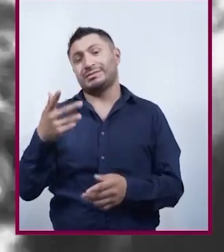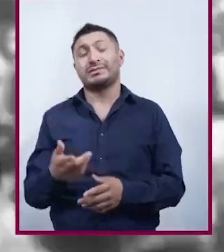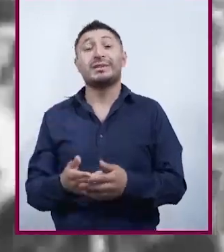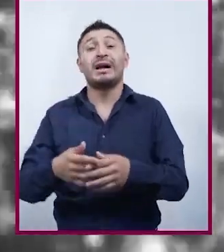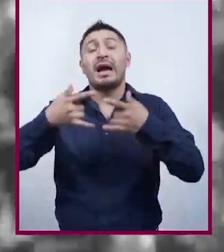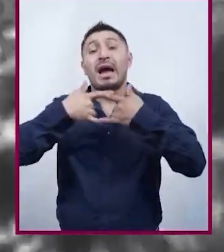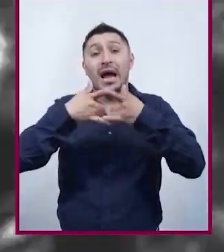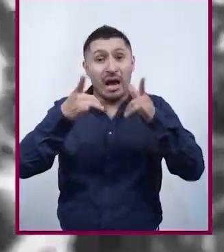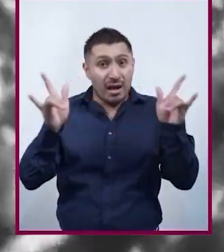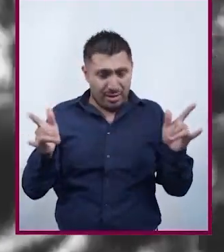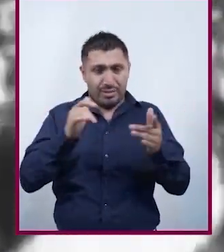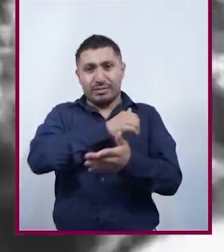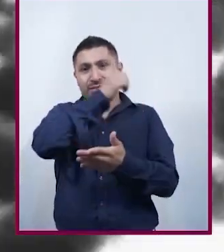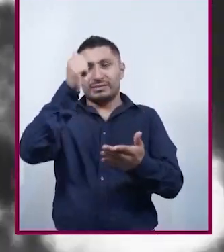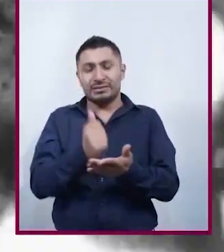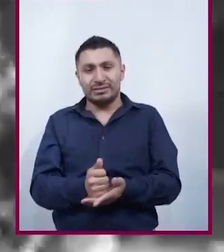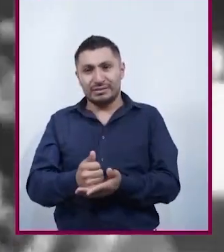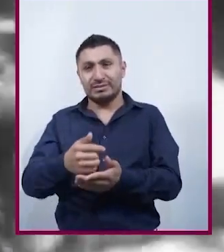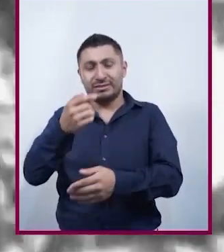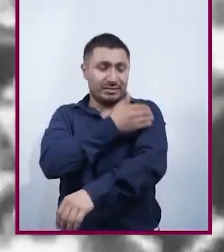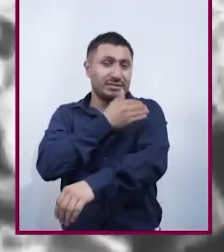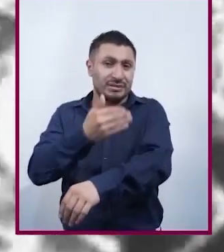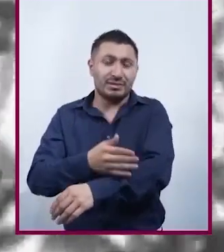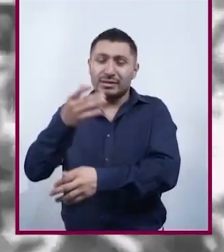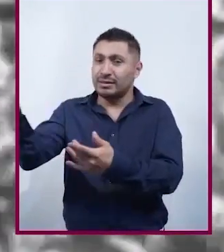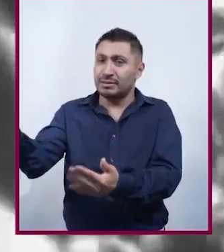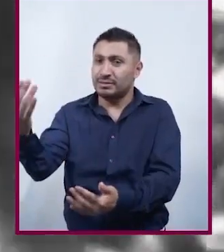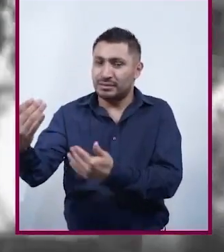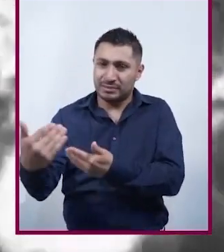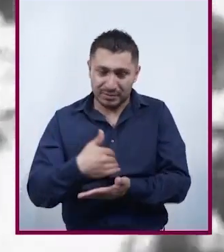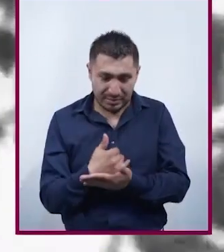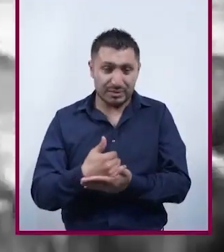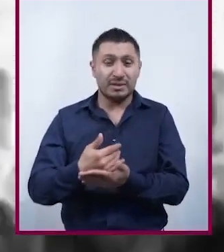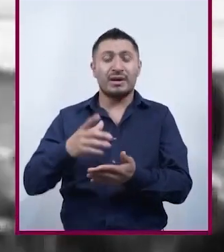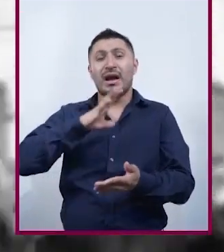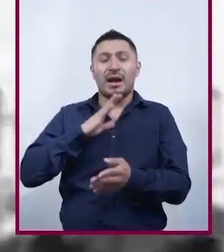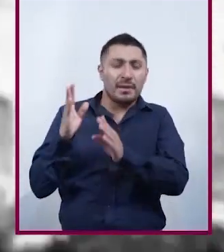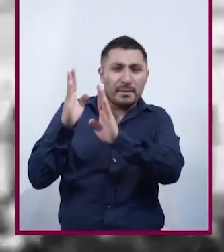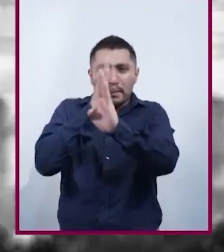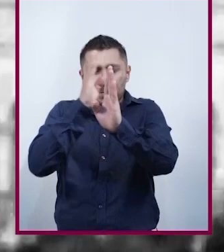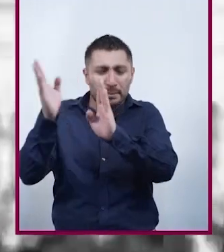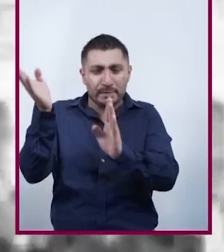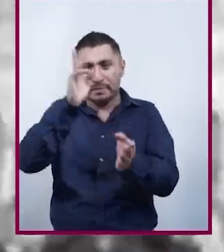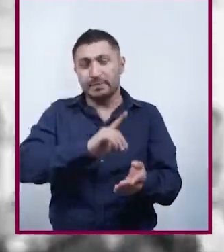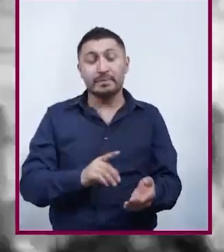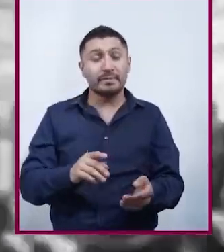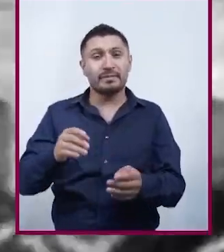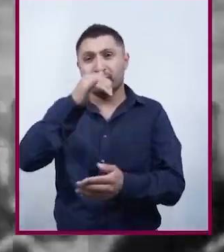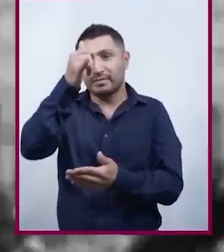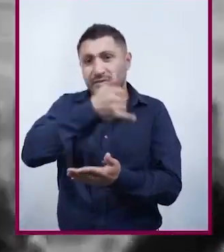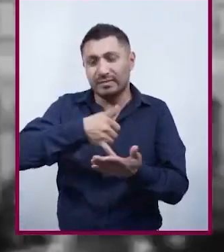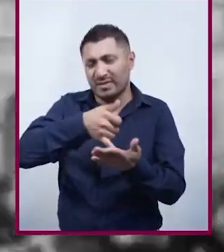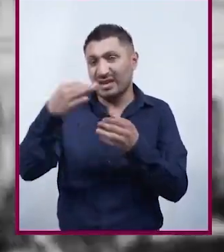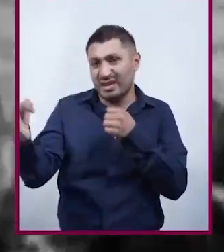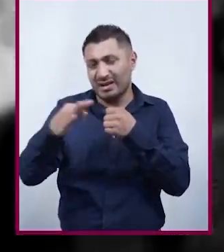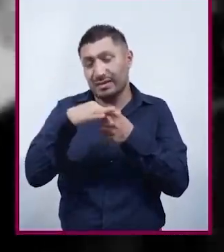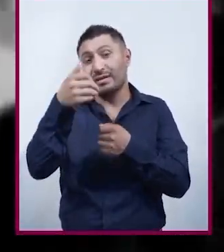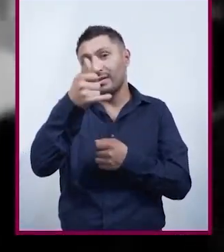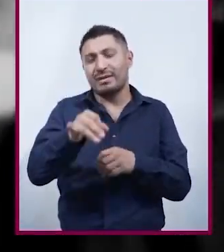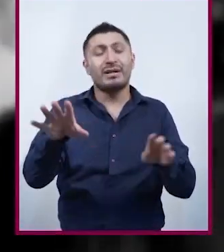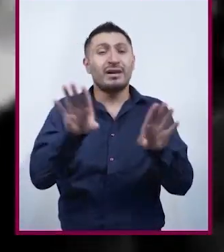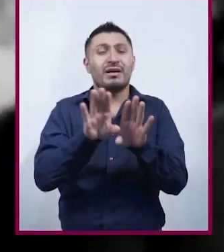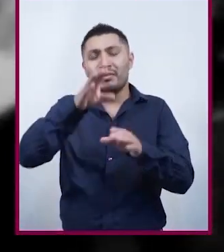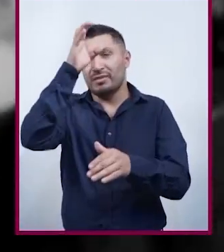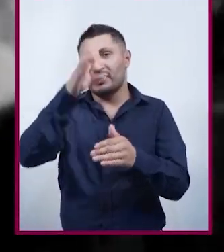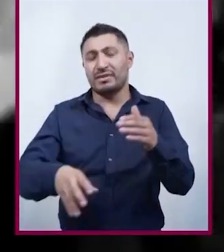troyanos y abrieron las puertas de la ciudad a sus compañeros que estaban escondidos en una isla cercana a Troya. Así